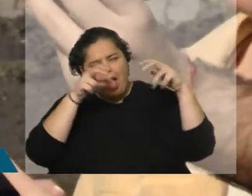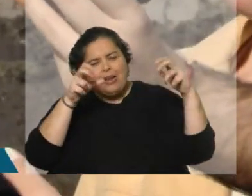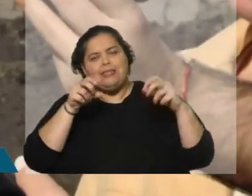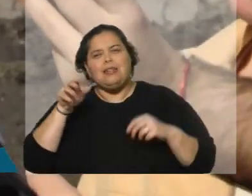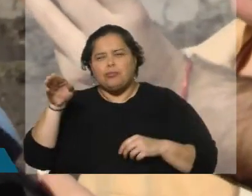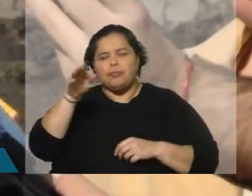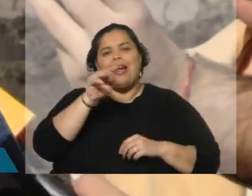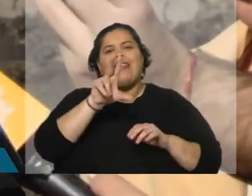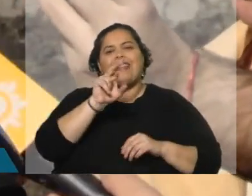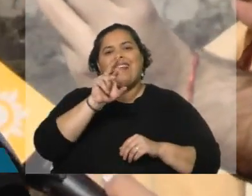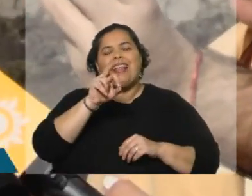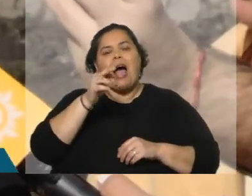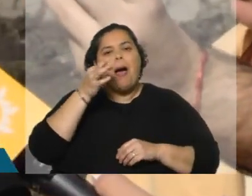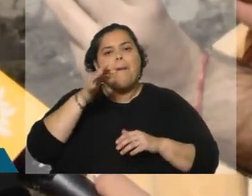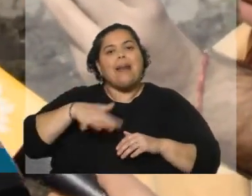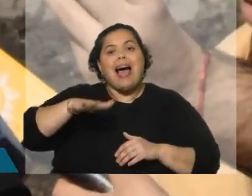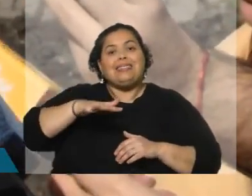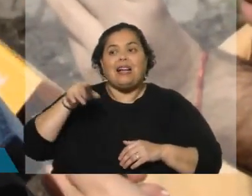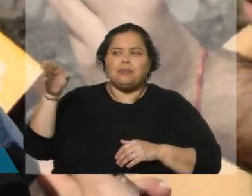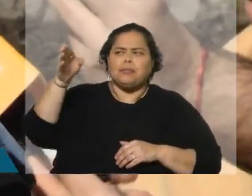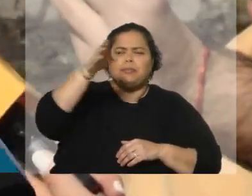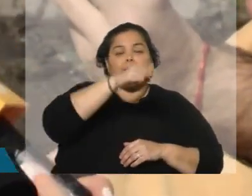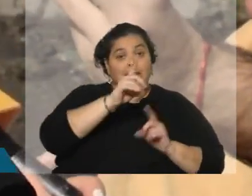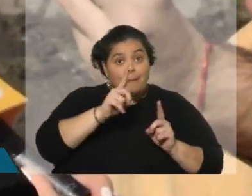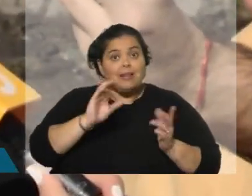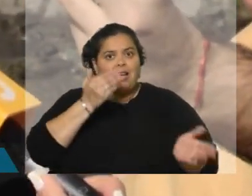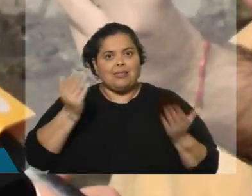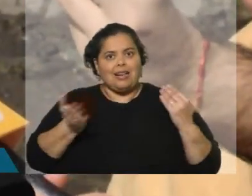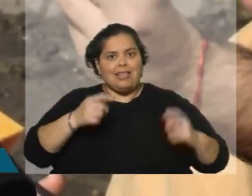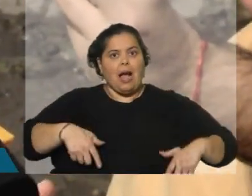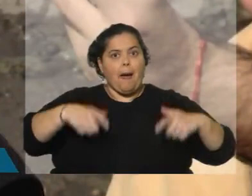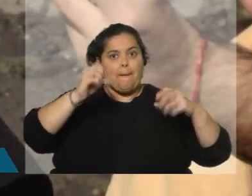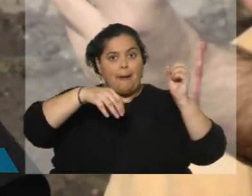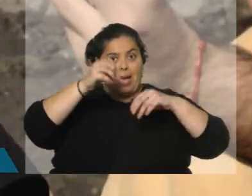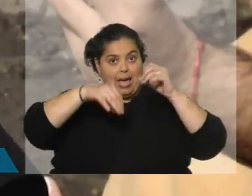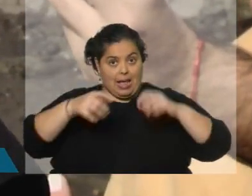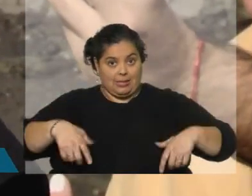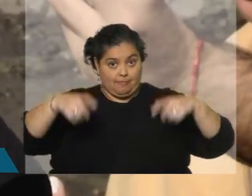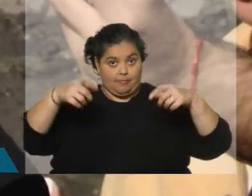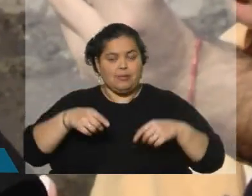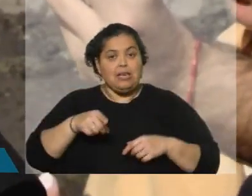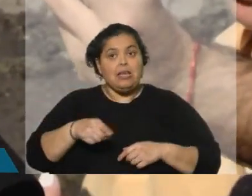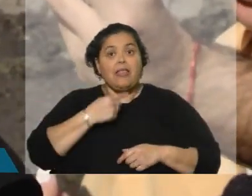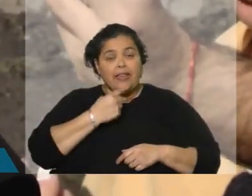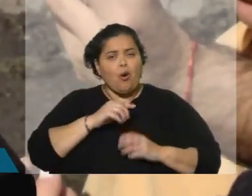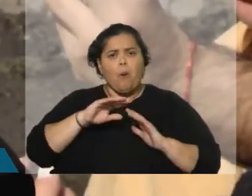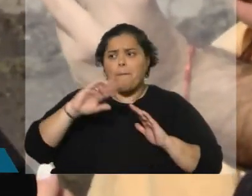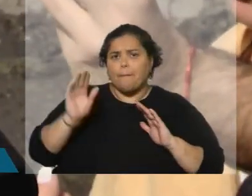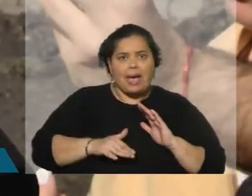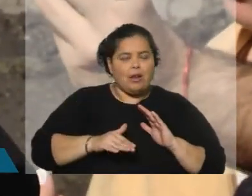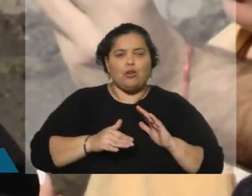y de 30 plazas testigo, donde se intervinieron retirando las papeleras y sustituyéndolas por este sistema, y nos dio que bajaban un